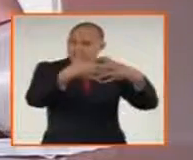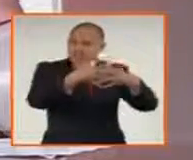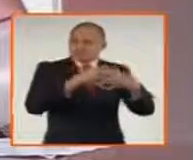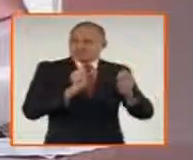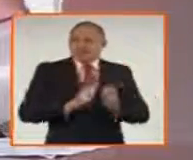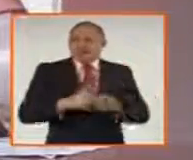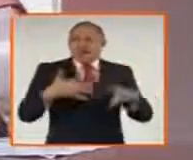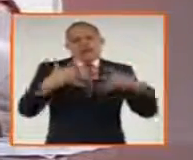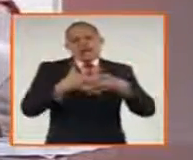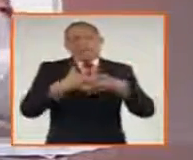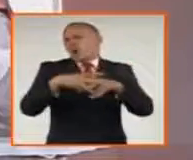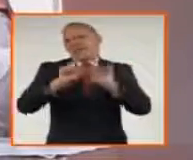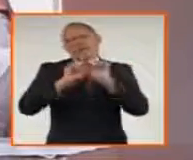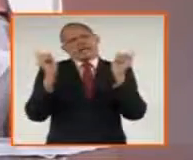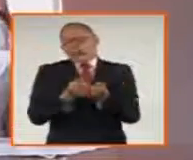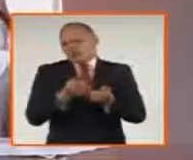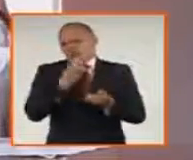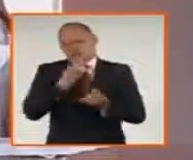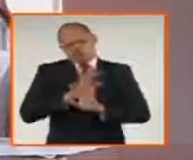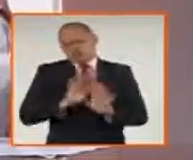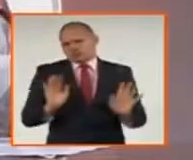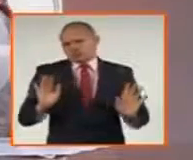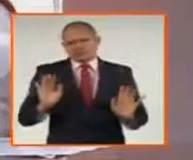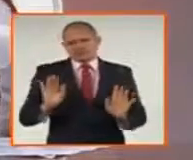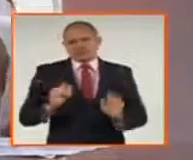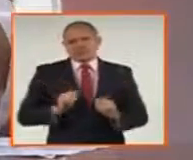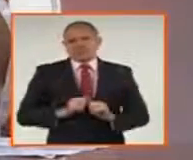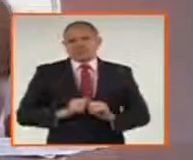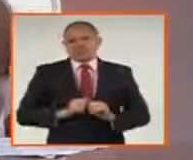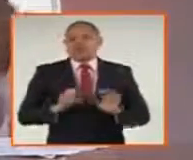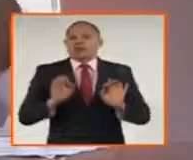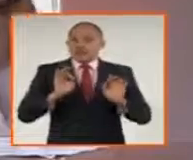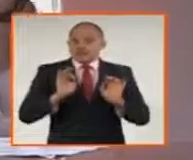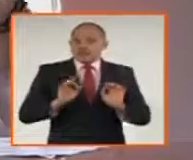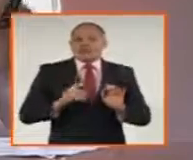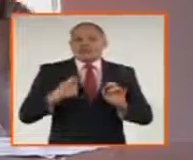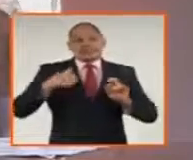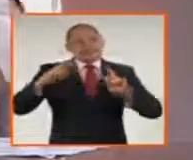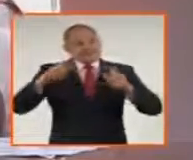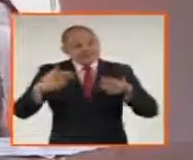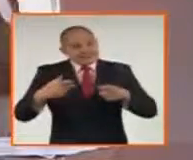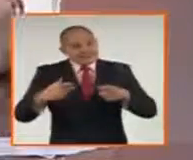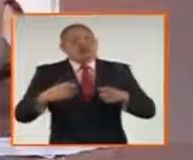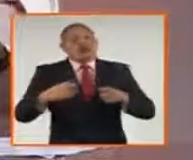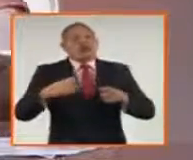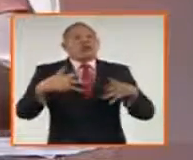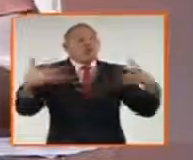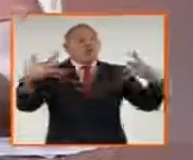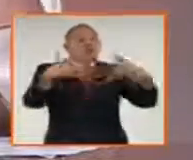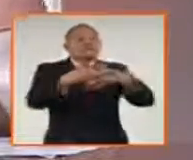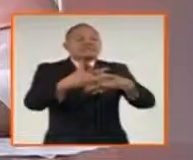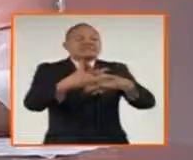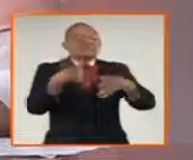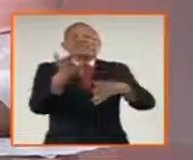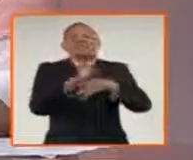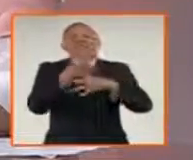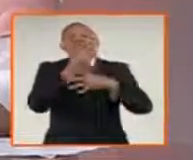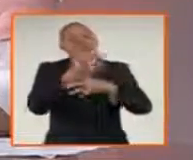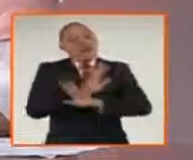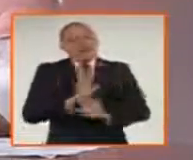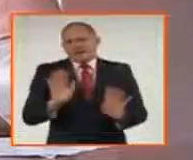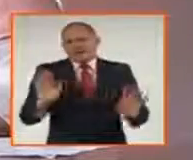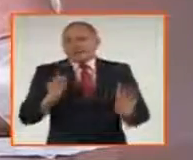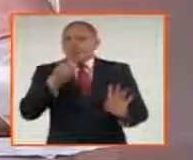muy sencillo, es el ese que nos une a los consanguíneos de nuestros cónyuges, y ahora se